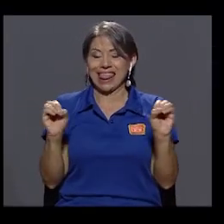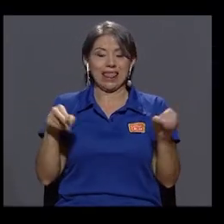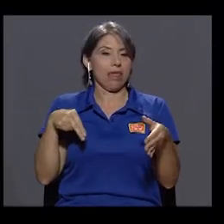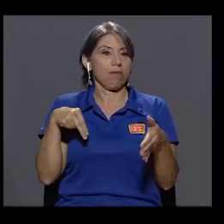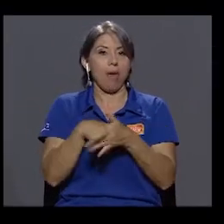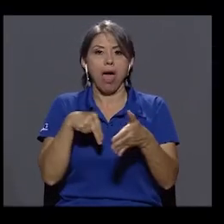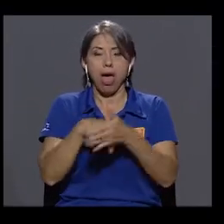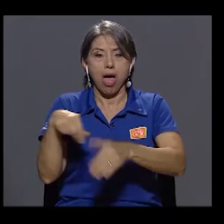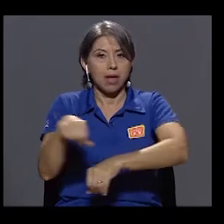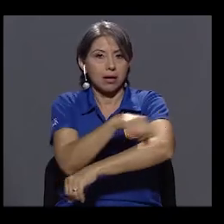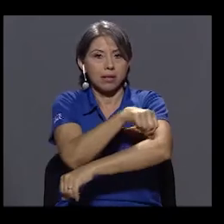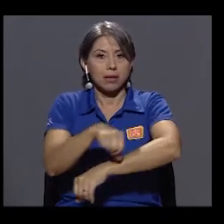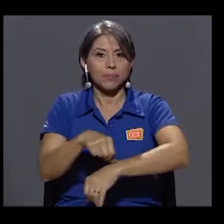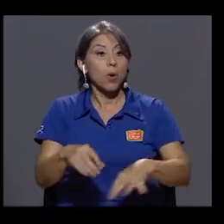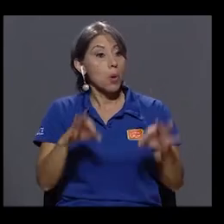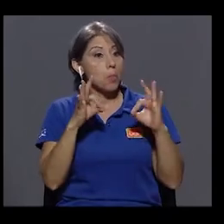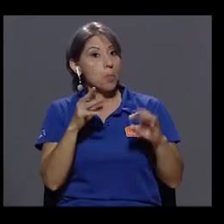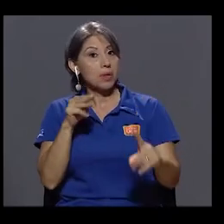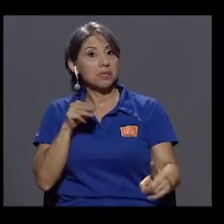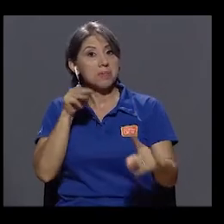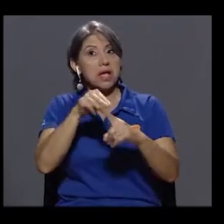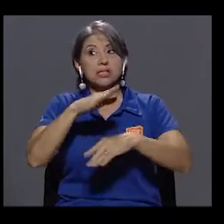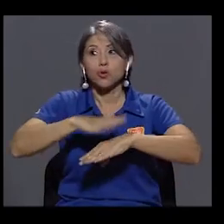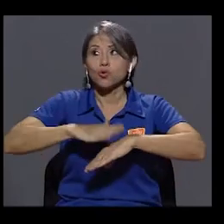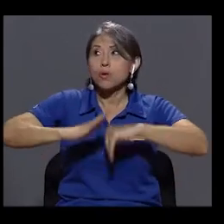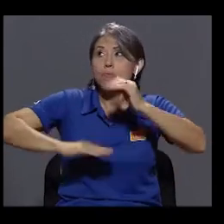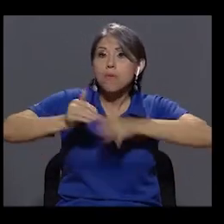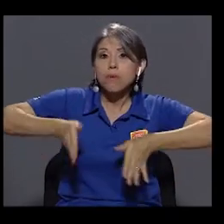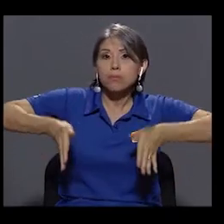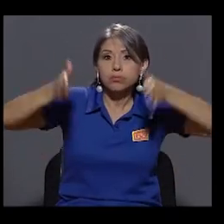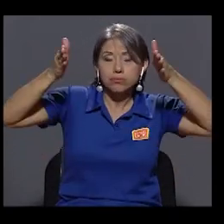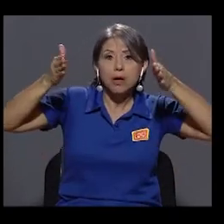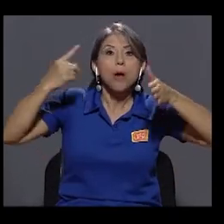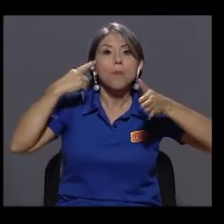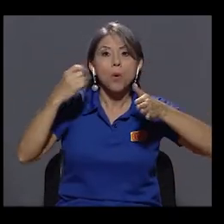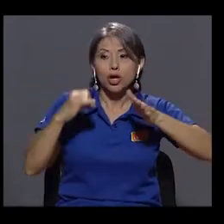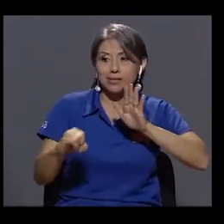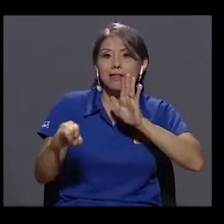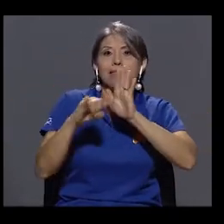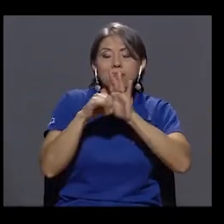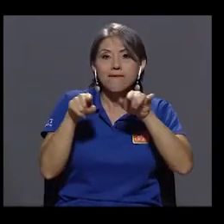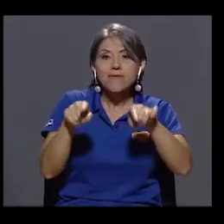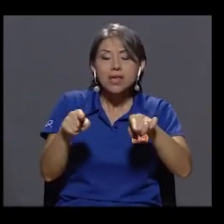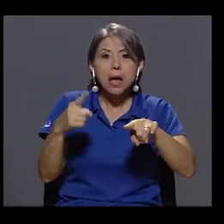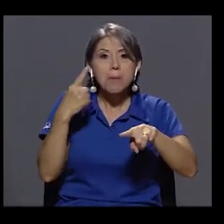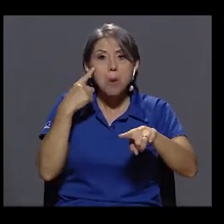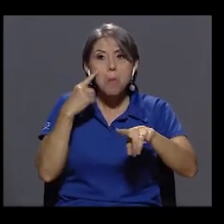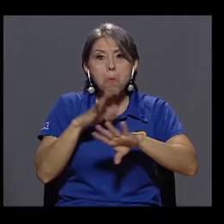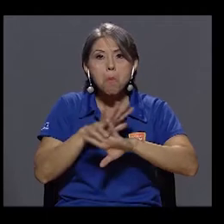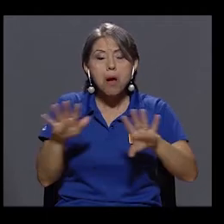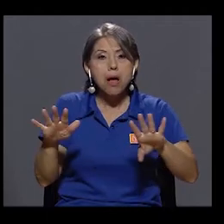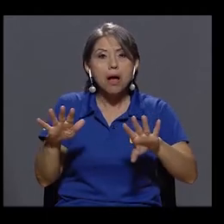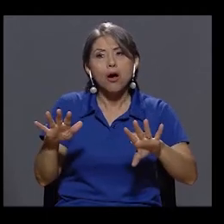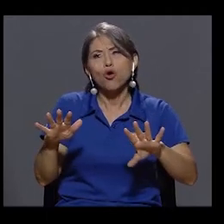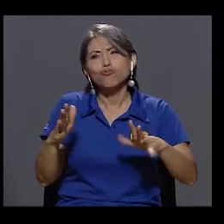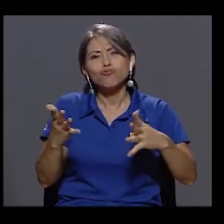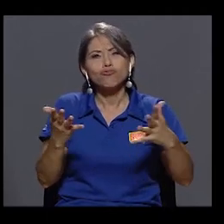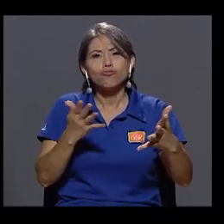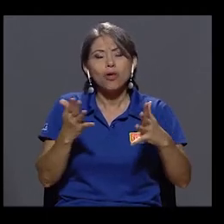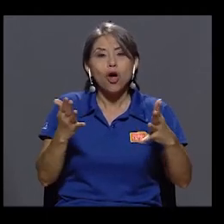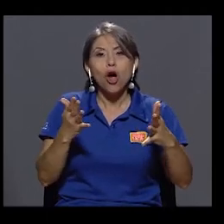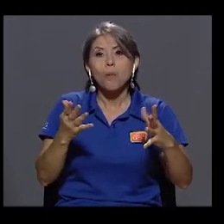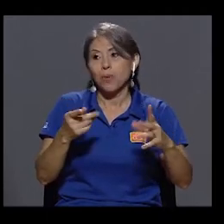arquitectónico me parece muy bien ese mensaje que lanza en torno a la infraestructura porque efectivamente se identifica pero no no se ve o al menos tal vez